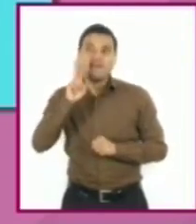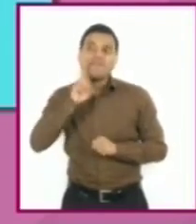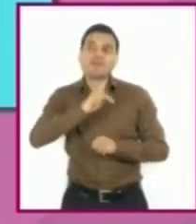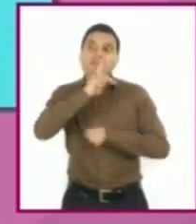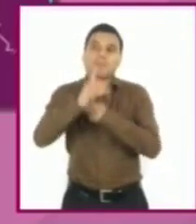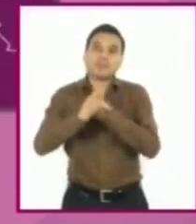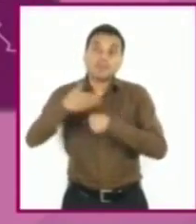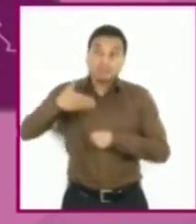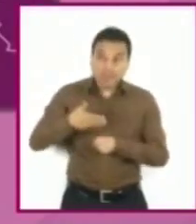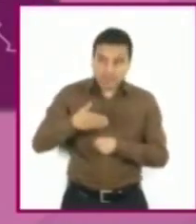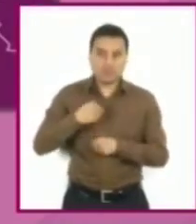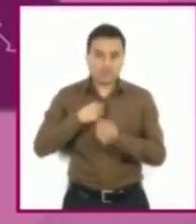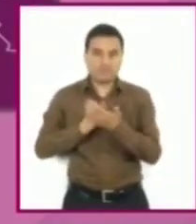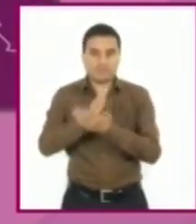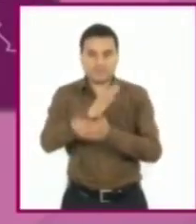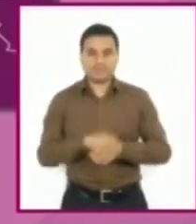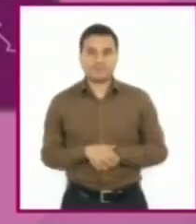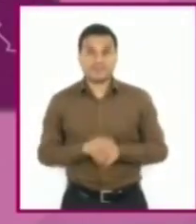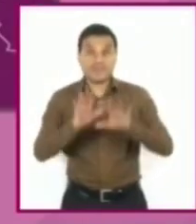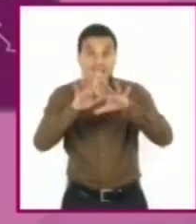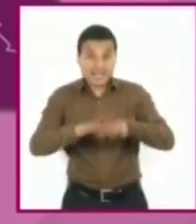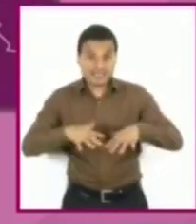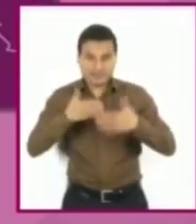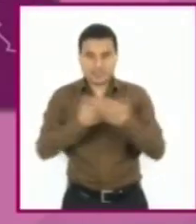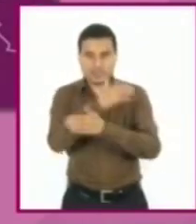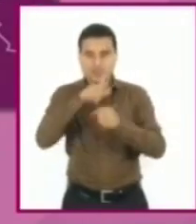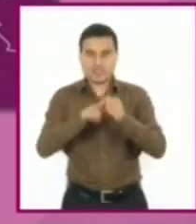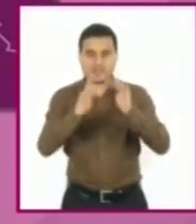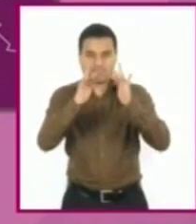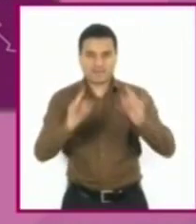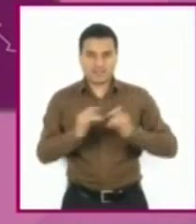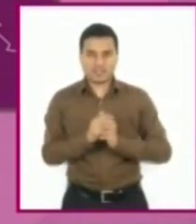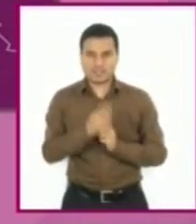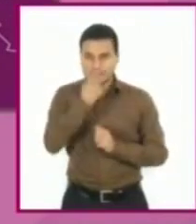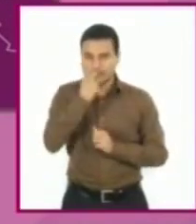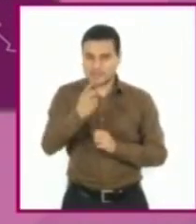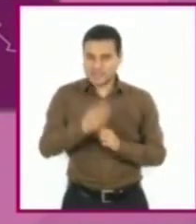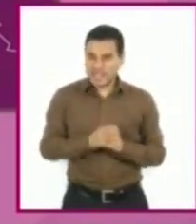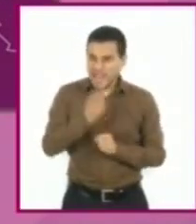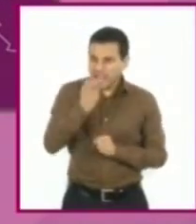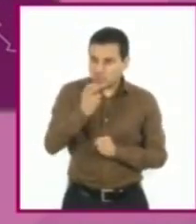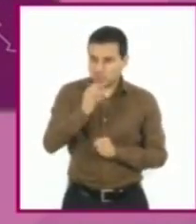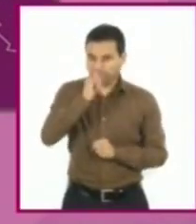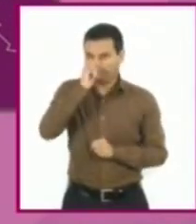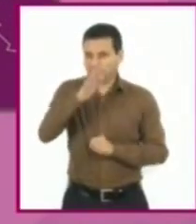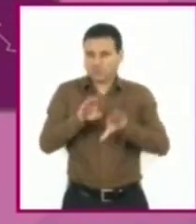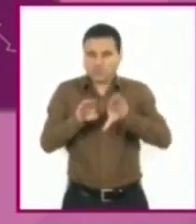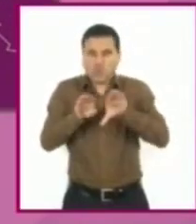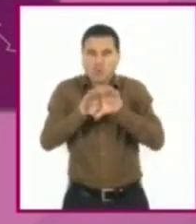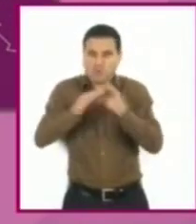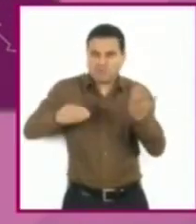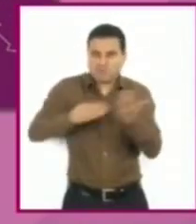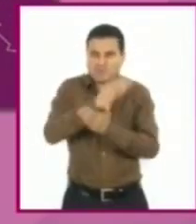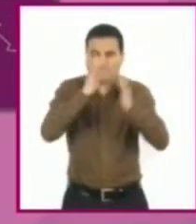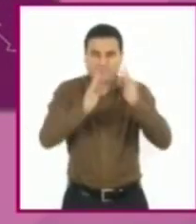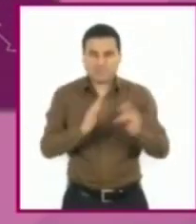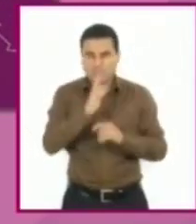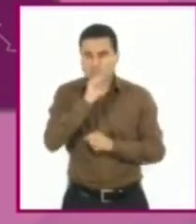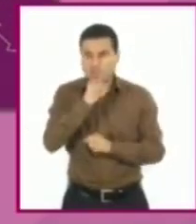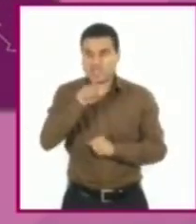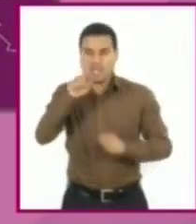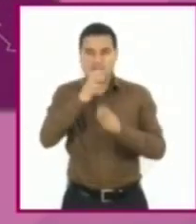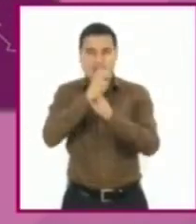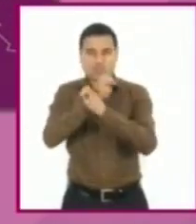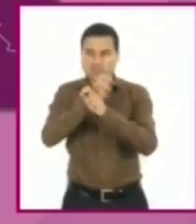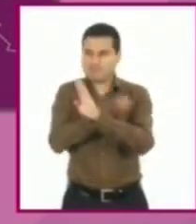solicitaran. La Asamblea Nacional de Francia interpretó el documento como un acto de agresión extranjera y le declaró la guerra a Austria